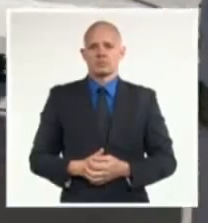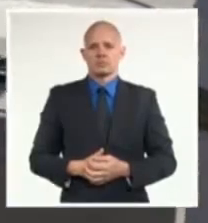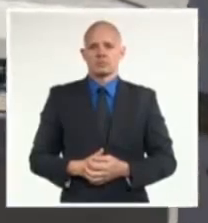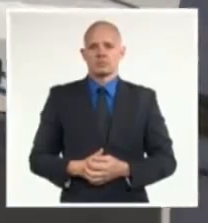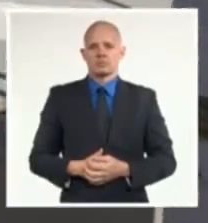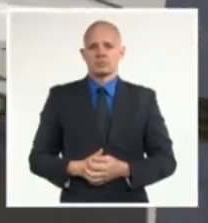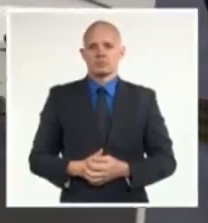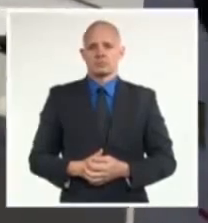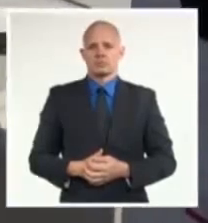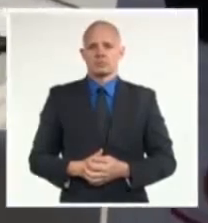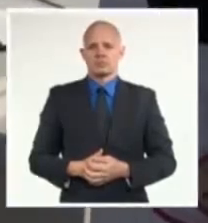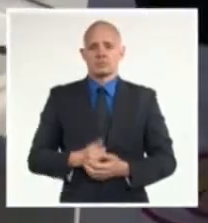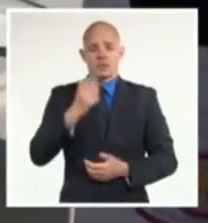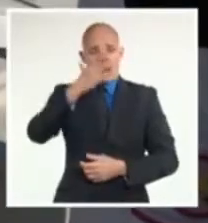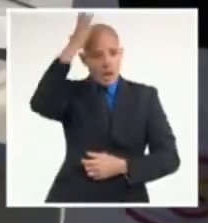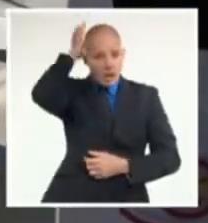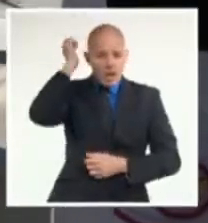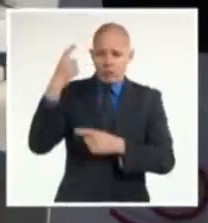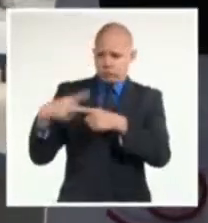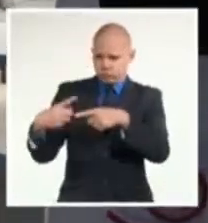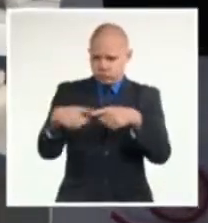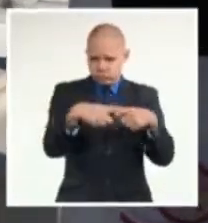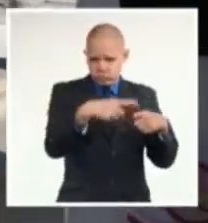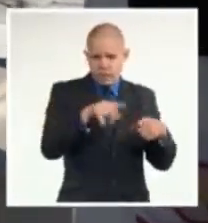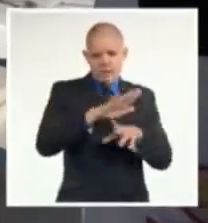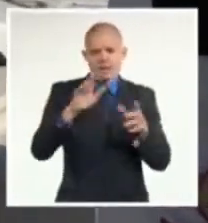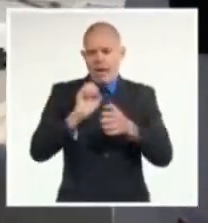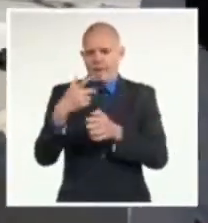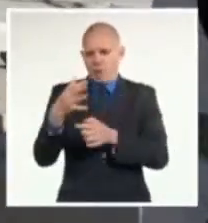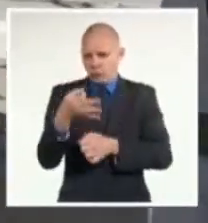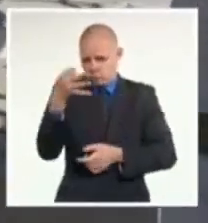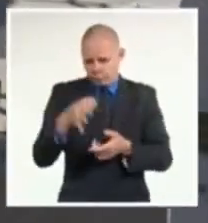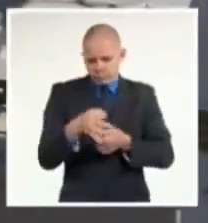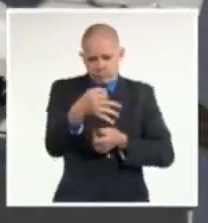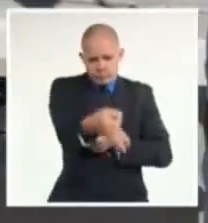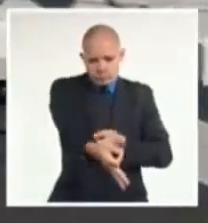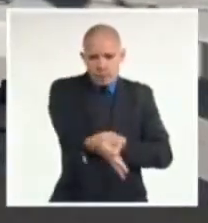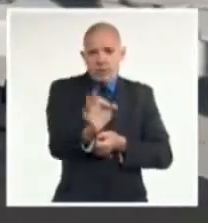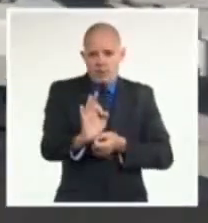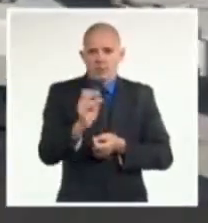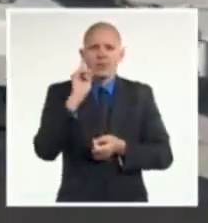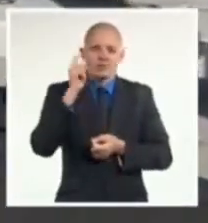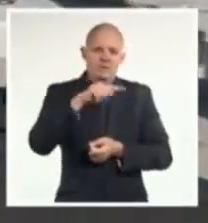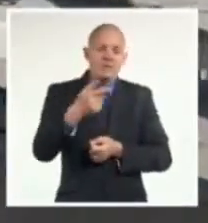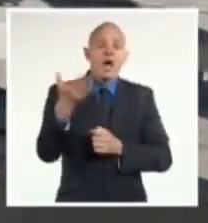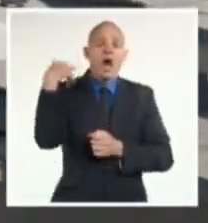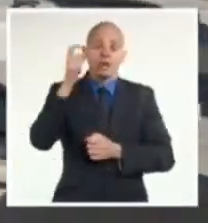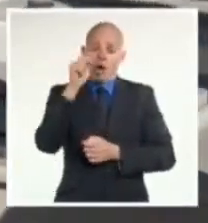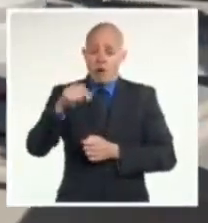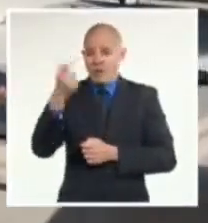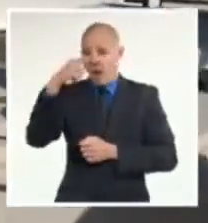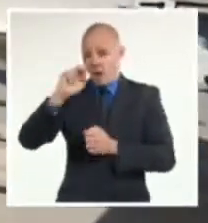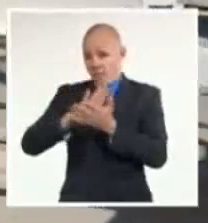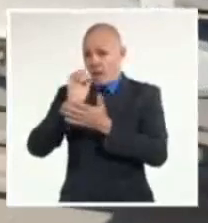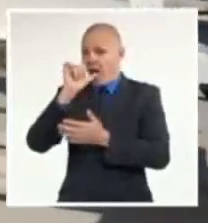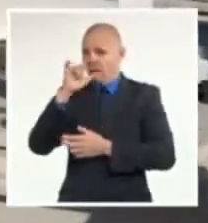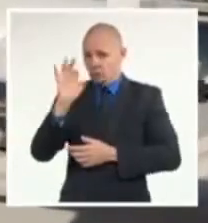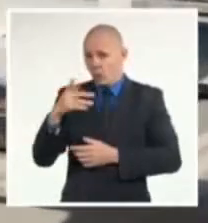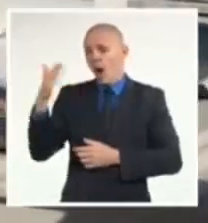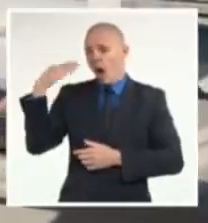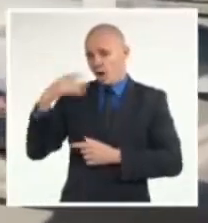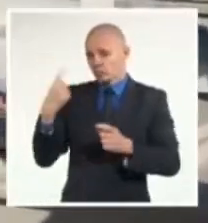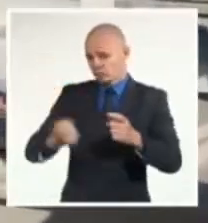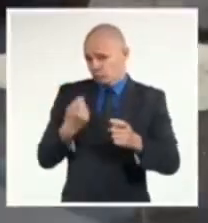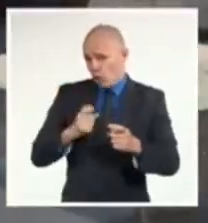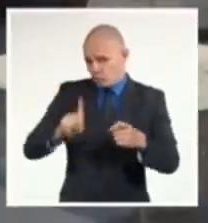Raúl y sus acompañantes depositaron flores sobre la tumba de quien fuera un destacado luchador contra la dictadura batistiana, integrante de la